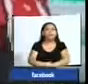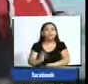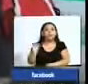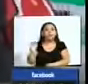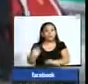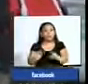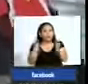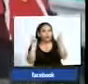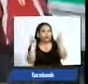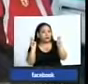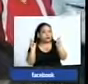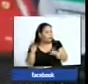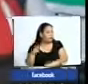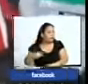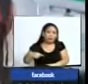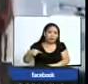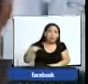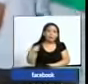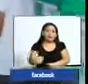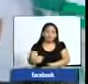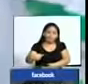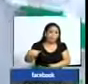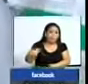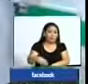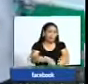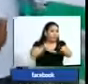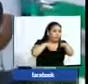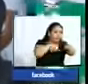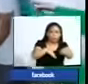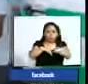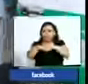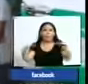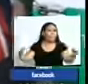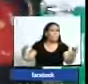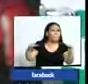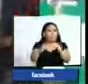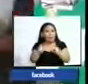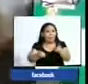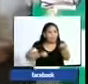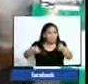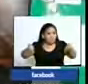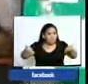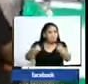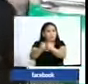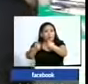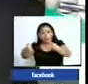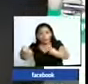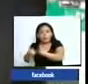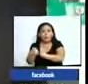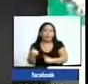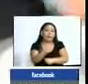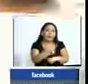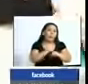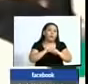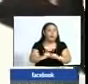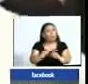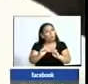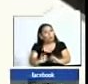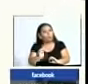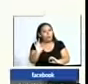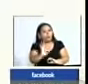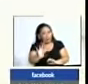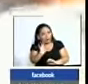decíamos, es una constante en las calles en nuestro El Salvador, donde pues a diario mueren personas en accidentes que bien pueden ser evitados si manejáramos